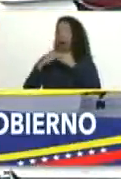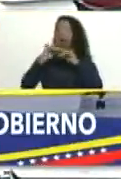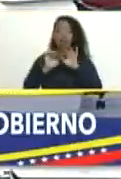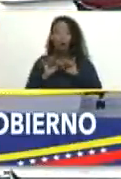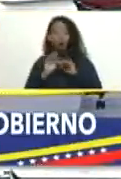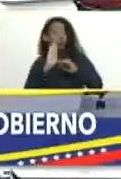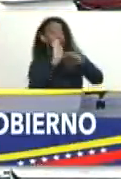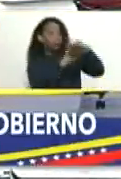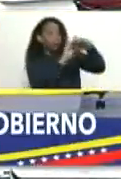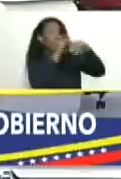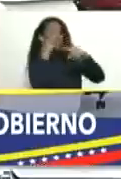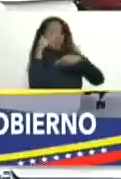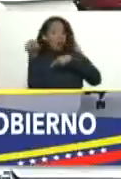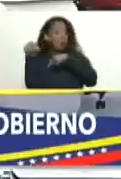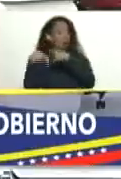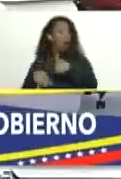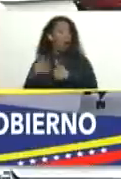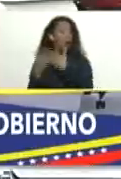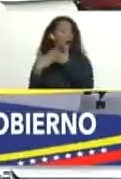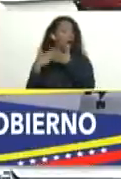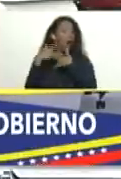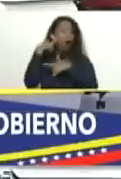y los reportes